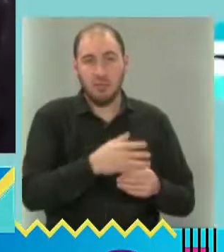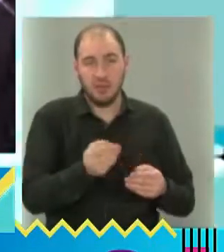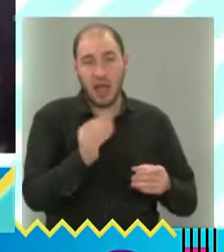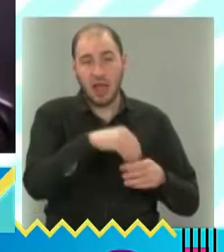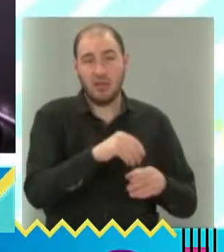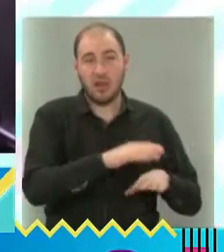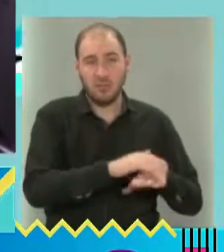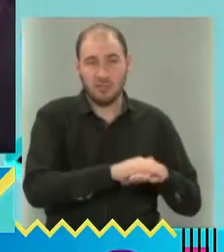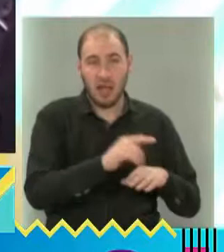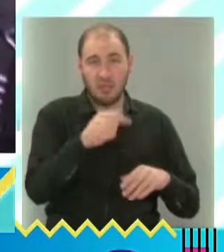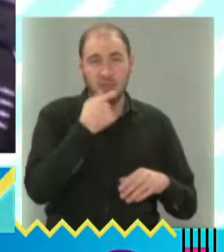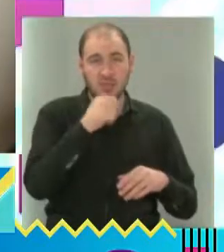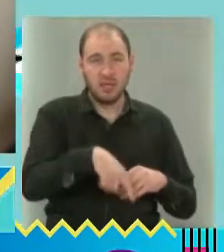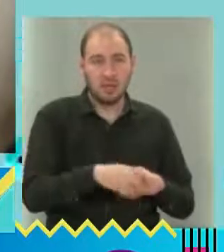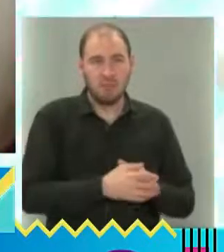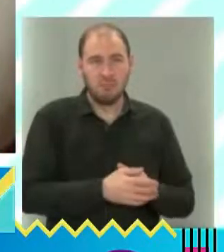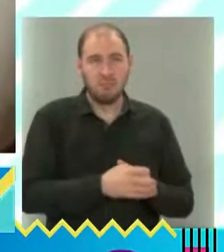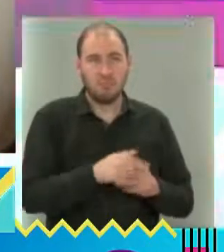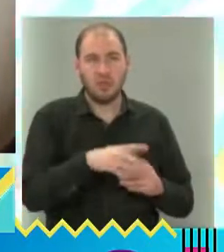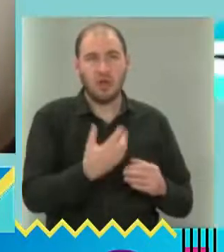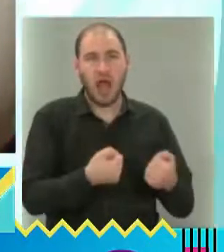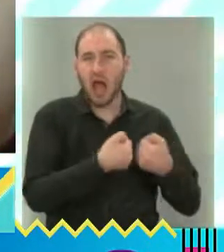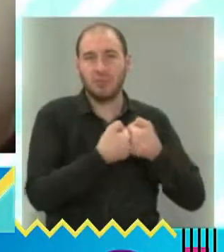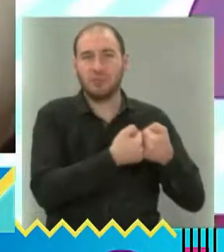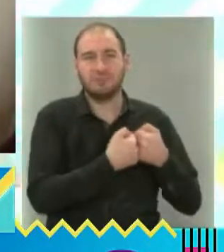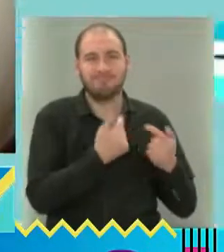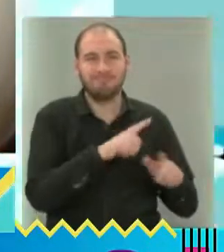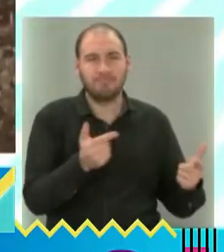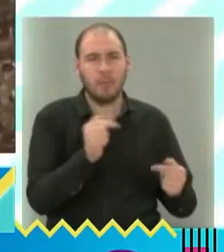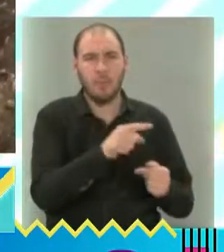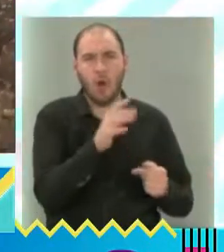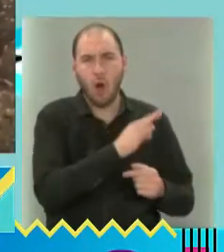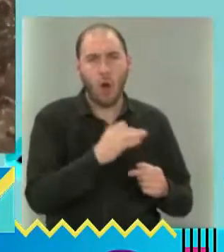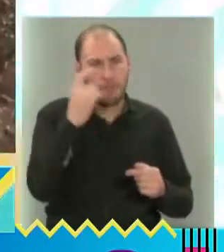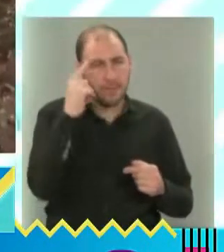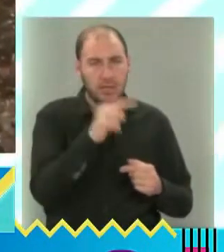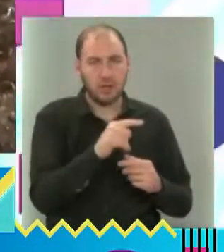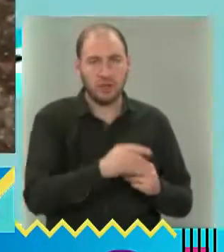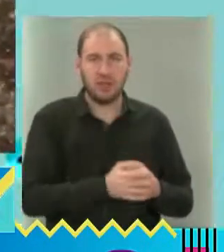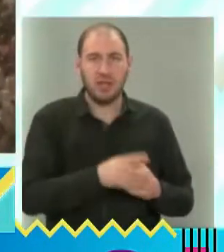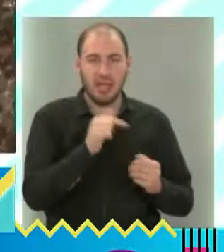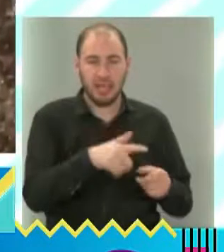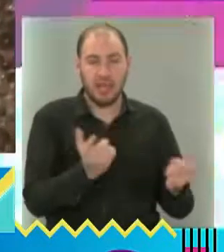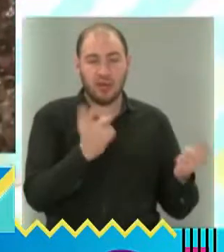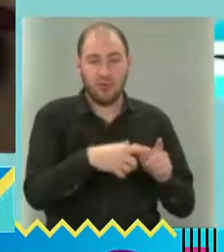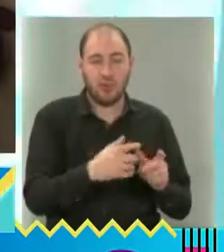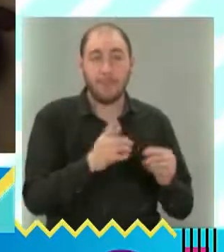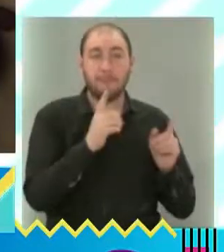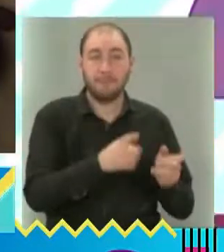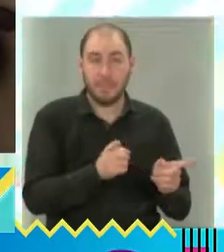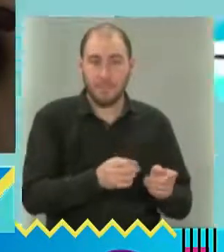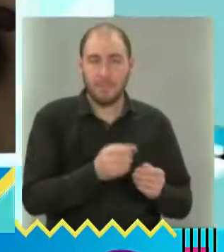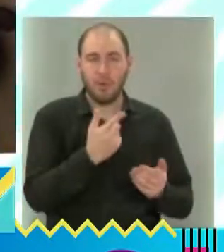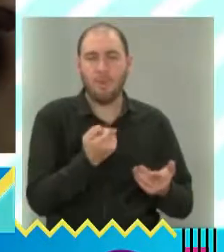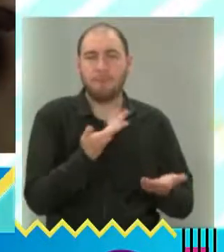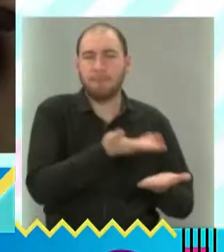actores de aquí de la provincia no se están logrando poner de acuerdo. ¿Qué visión tenés vos de esto, de esta reunión, y cuál sería